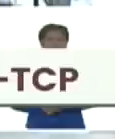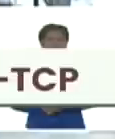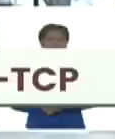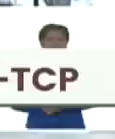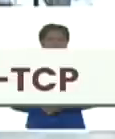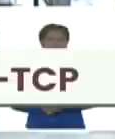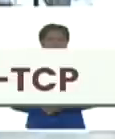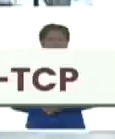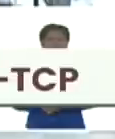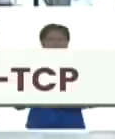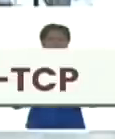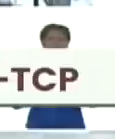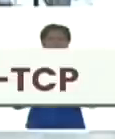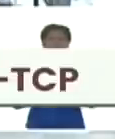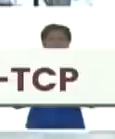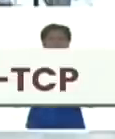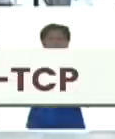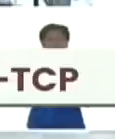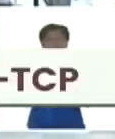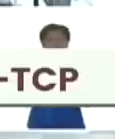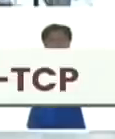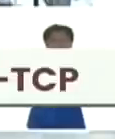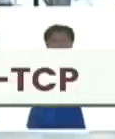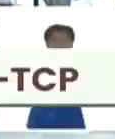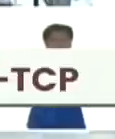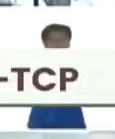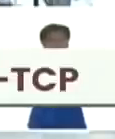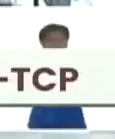agrediendo, invadiendo